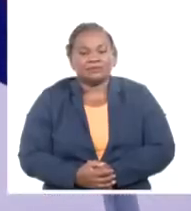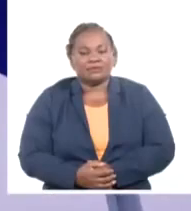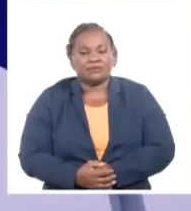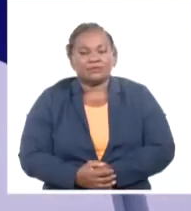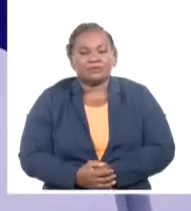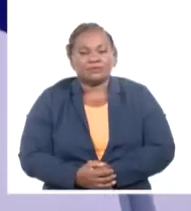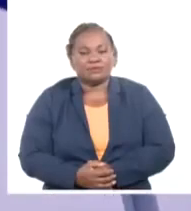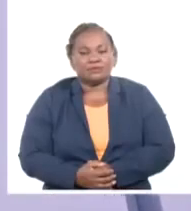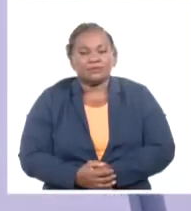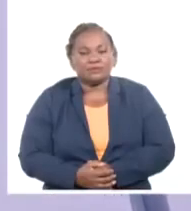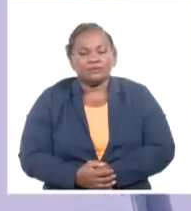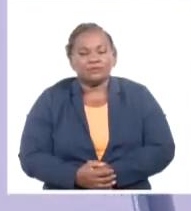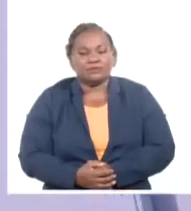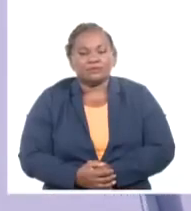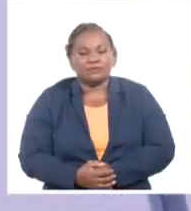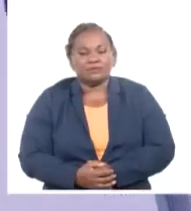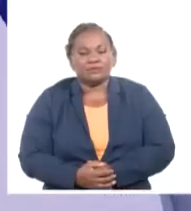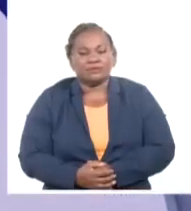¡Gracias!